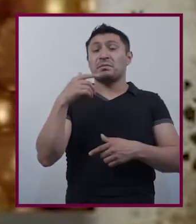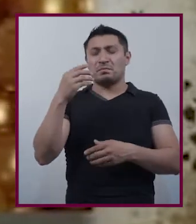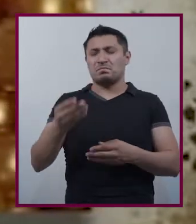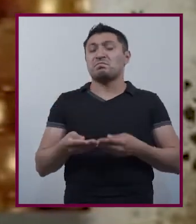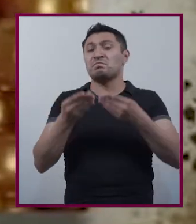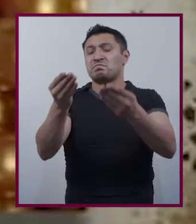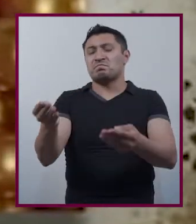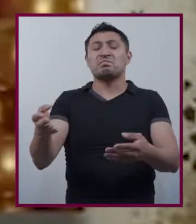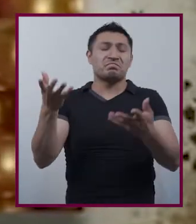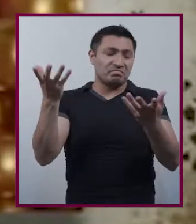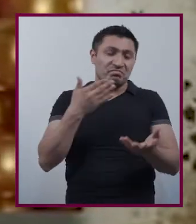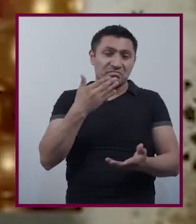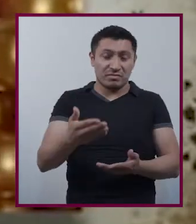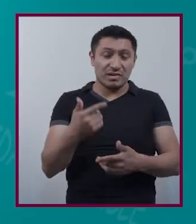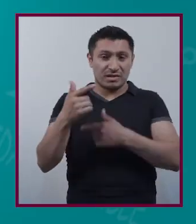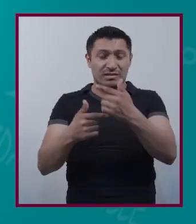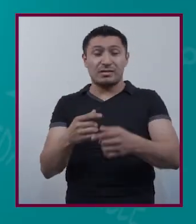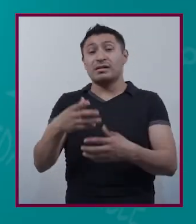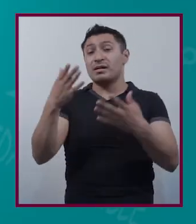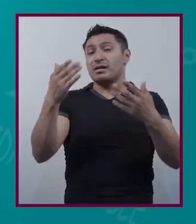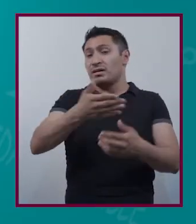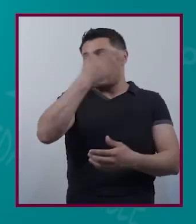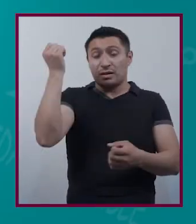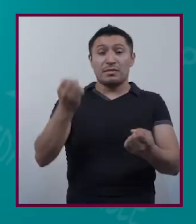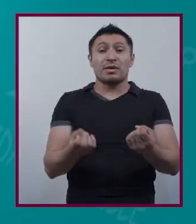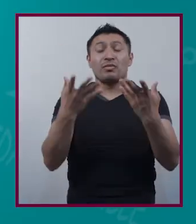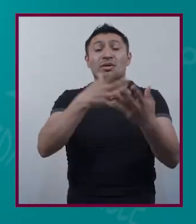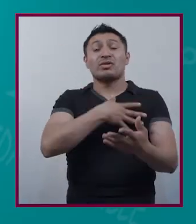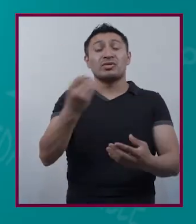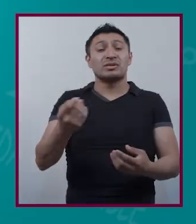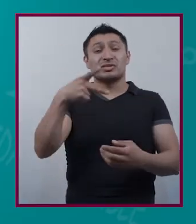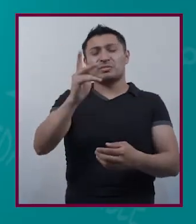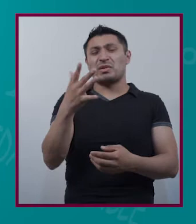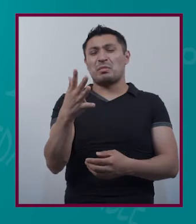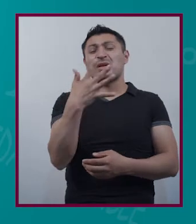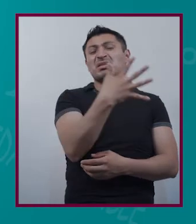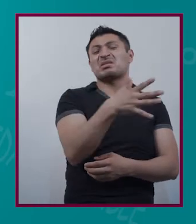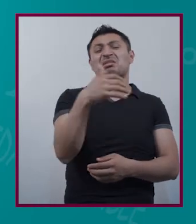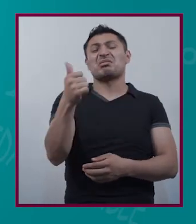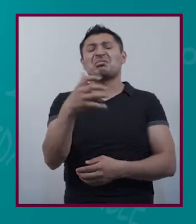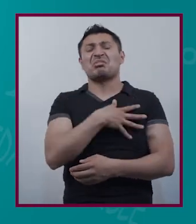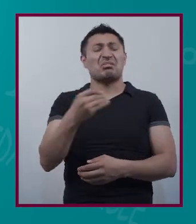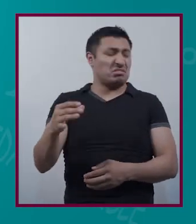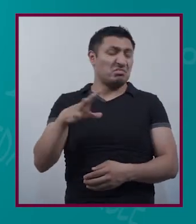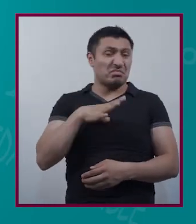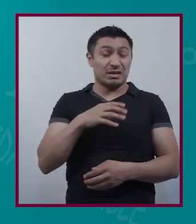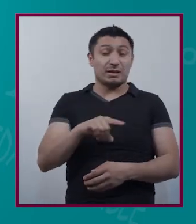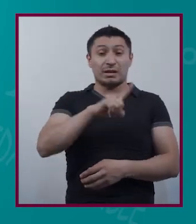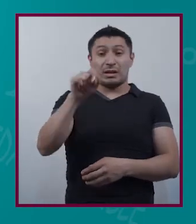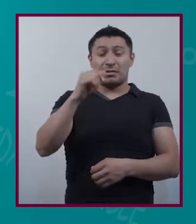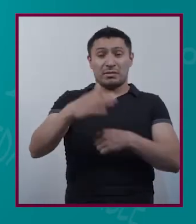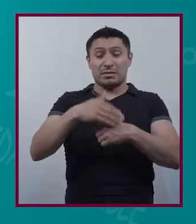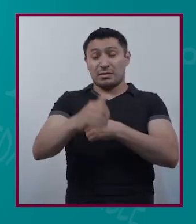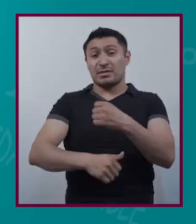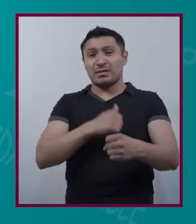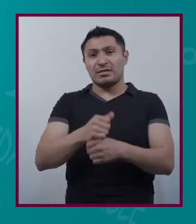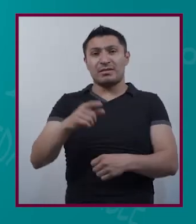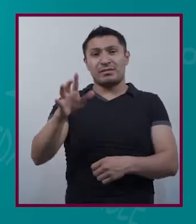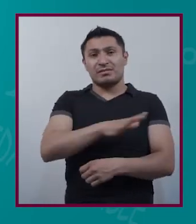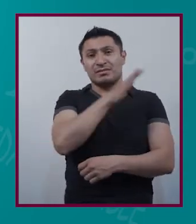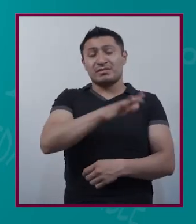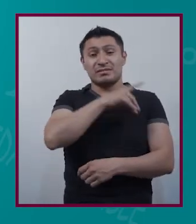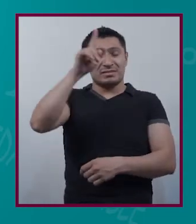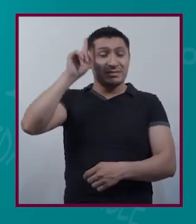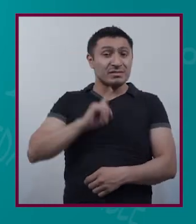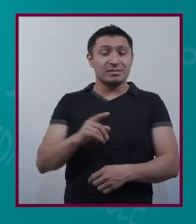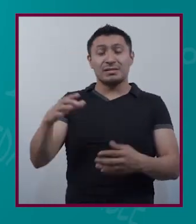No hay un número exacto de los hijos que tuvo este matrimonio, pero fueron 5 o 6. Un año después, la Güera Rodríguez se